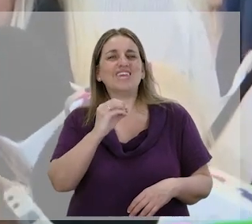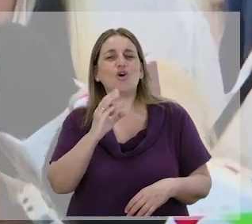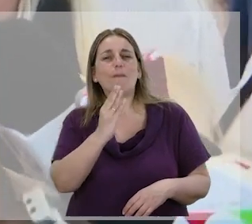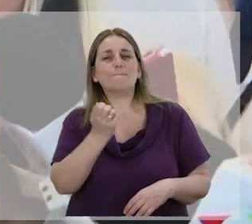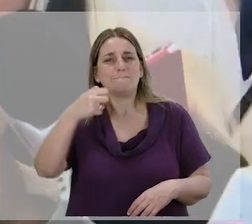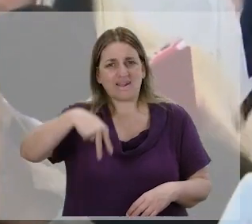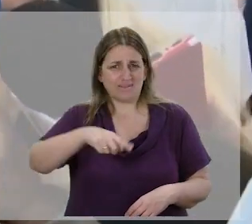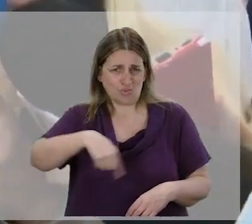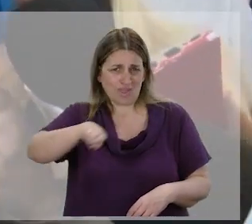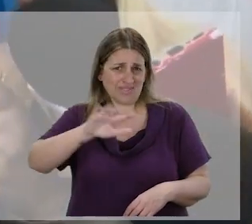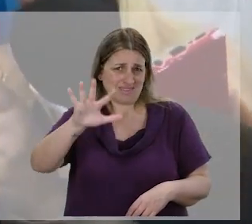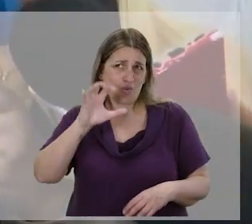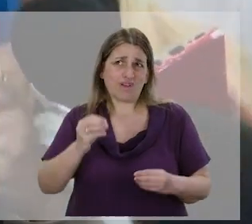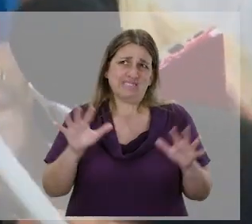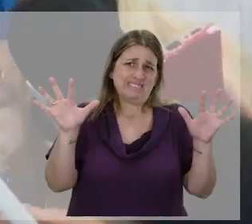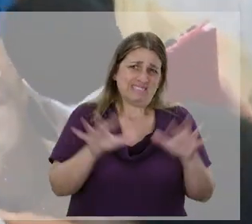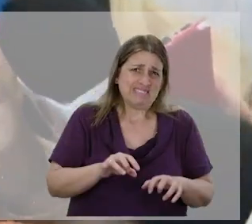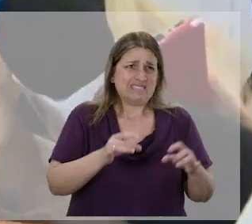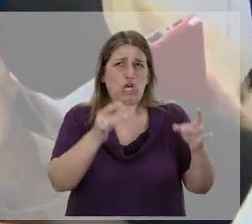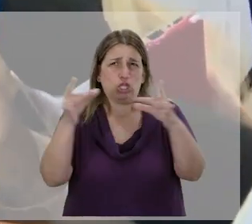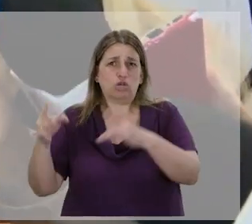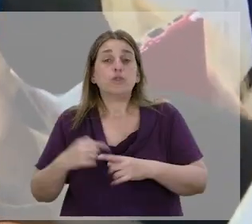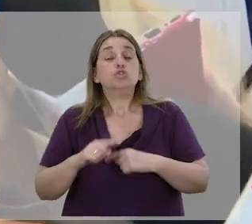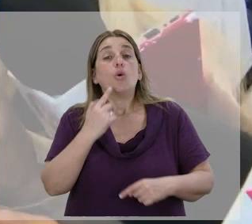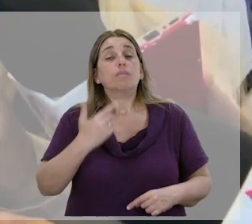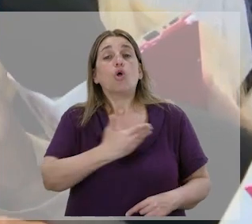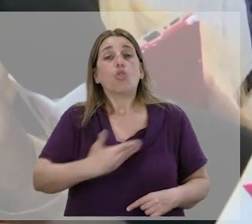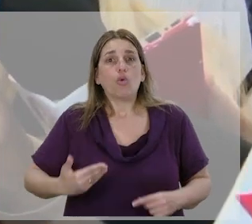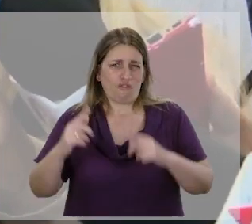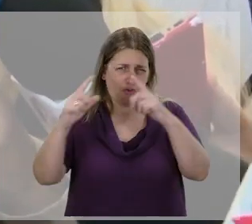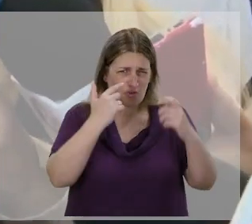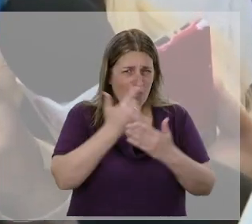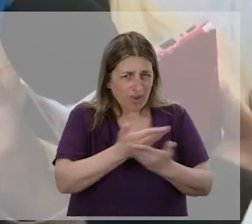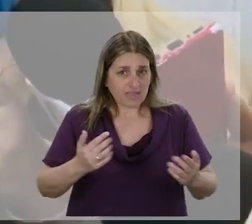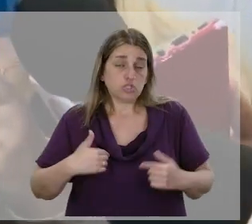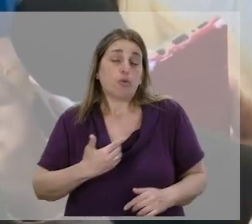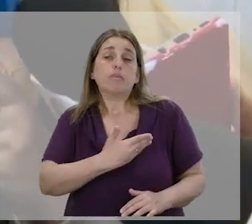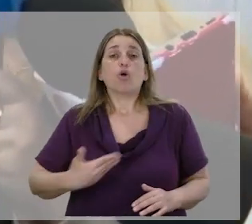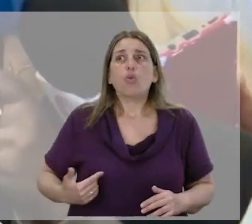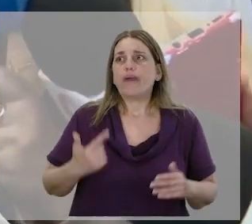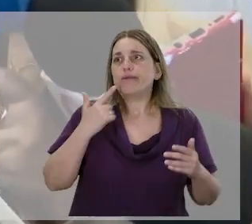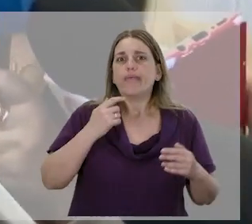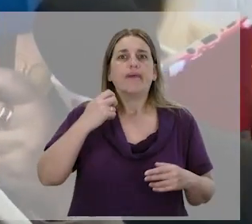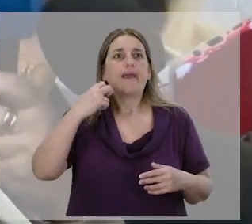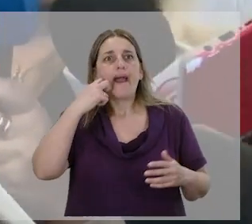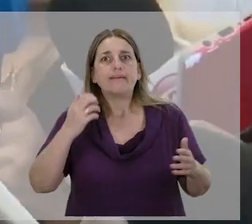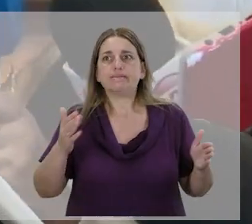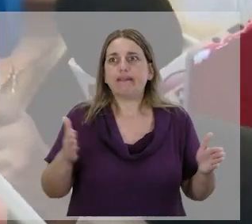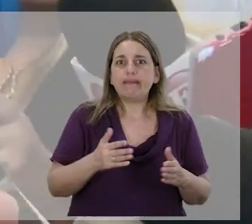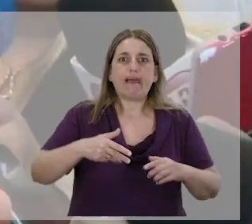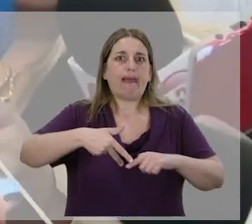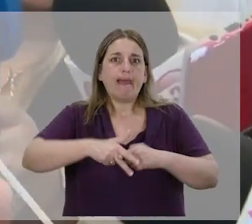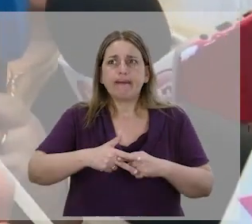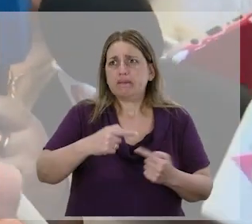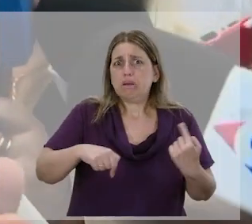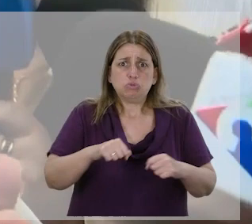¿no vieron las fotos ustedes de lo que dejaron, el desastre que dejaron? Y yo, propietario de una carnicería, de una herrería, de lo que sea,